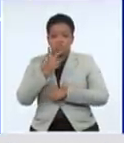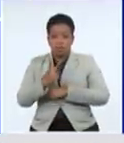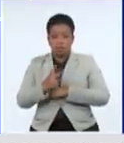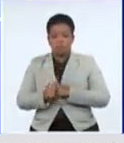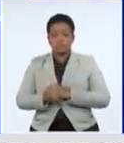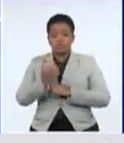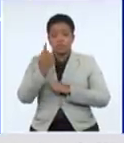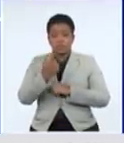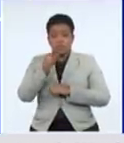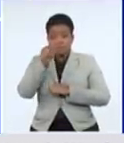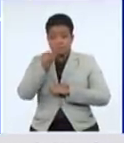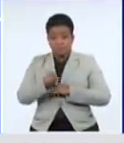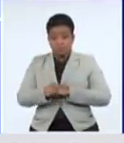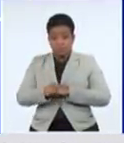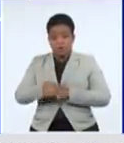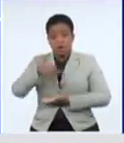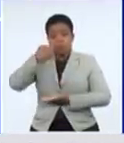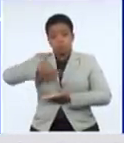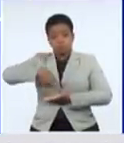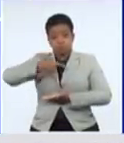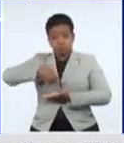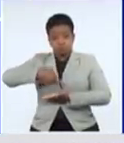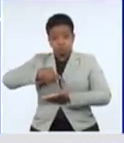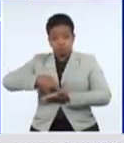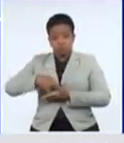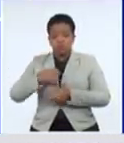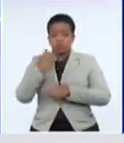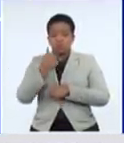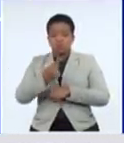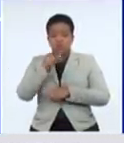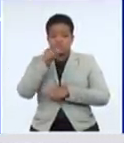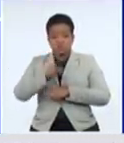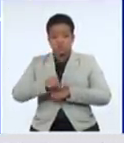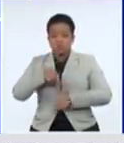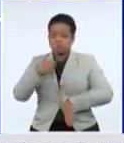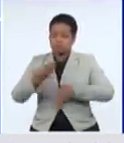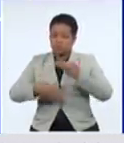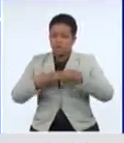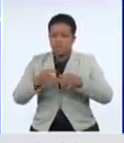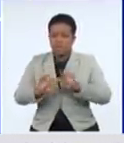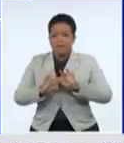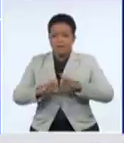persona presentaba obesidad, una persona con insuficiencia renal,